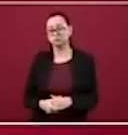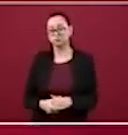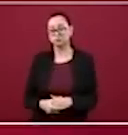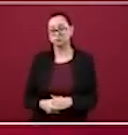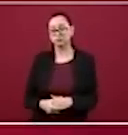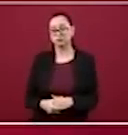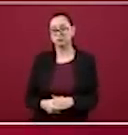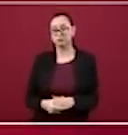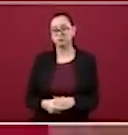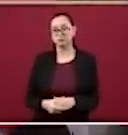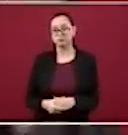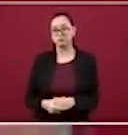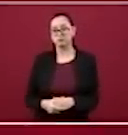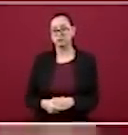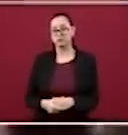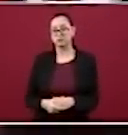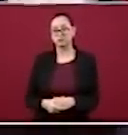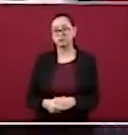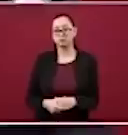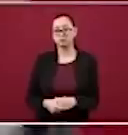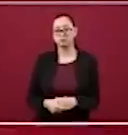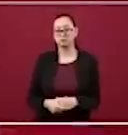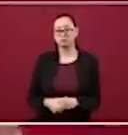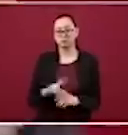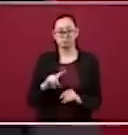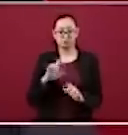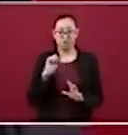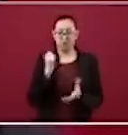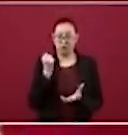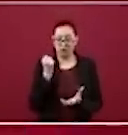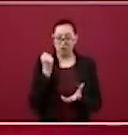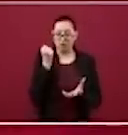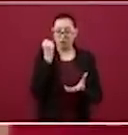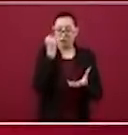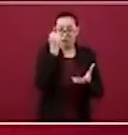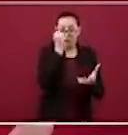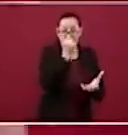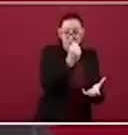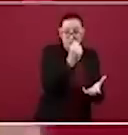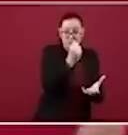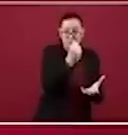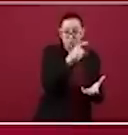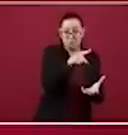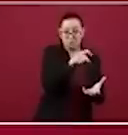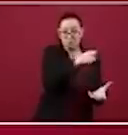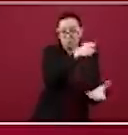y los recursos se los habían entregado a un organismo